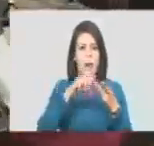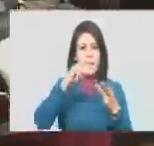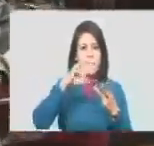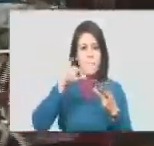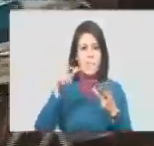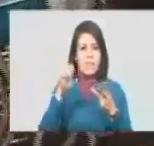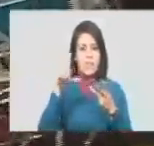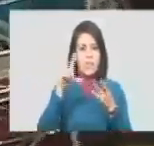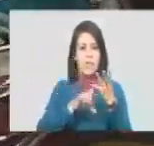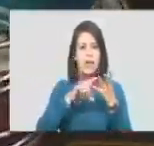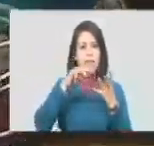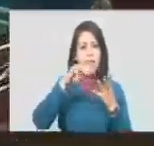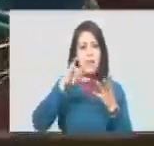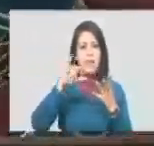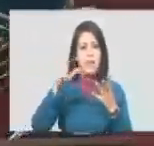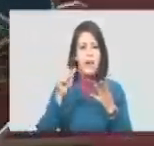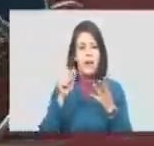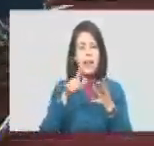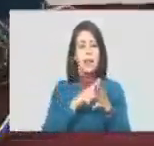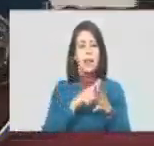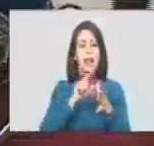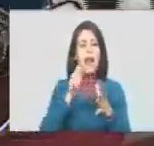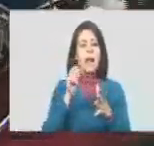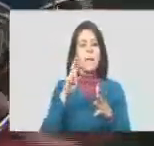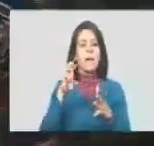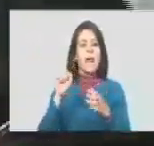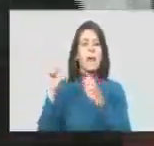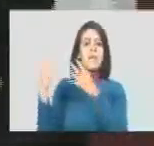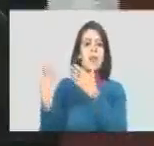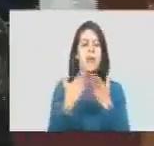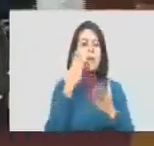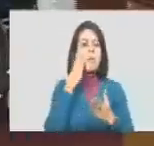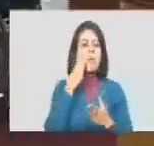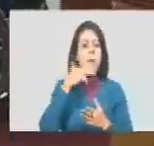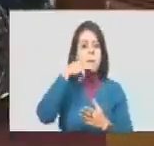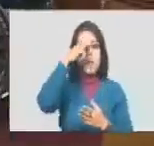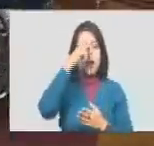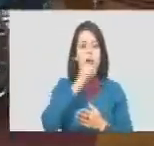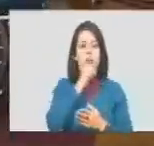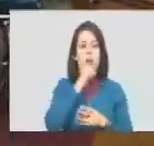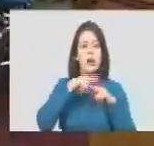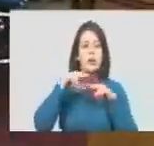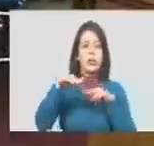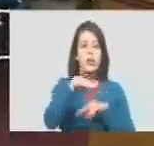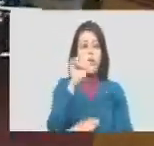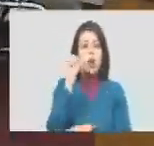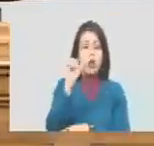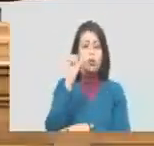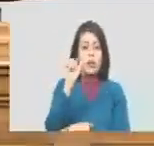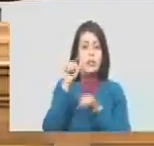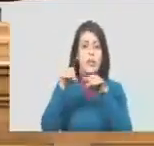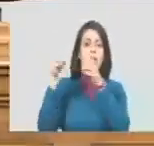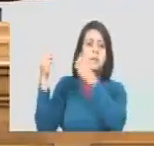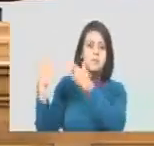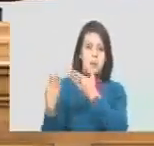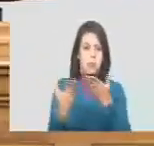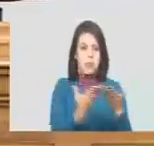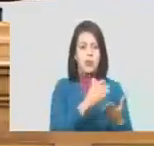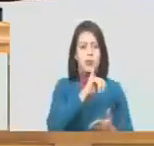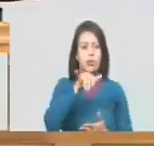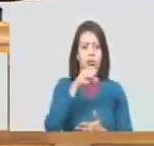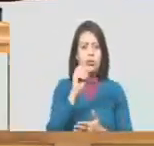Santiago Lobo, Gabriel Valera, bienvenidos. Madres, padres y abuelas de niños con trastorno del espectro autista,